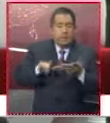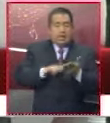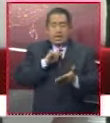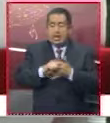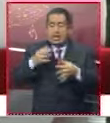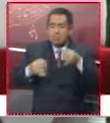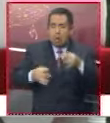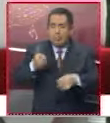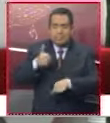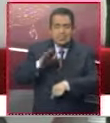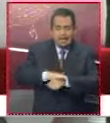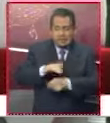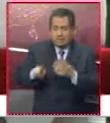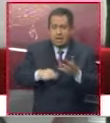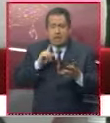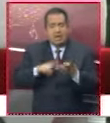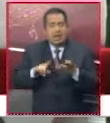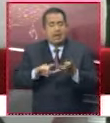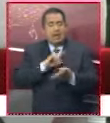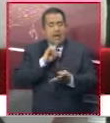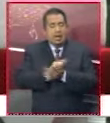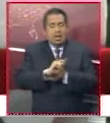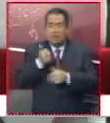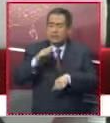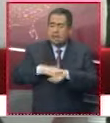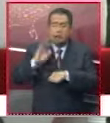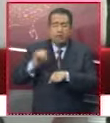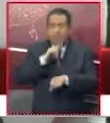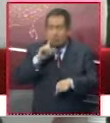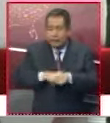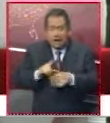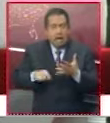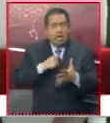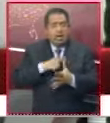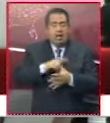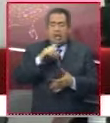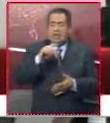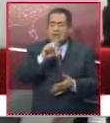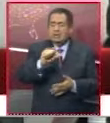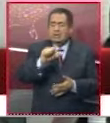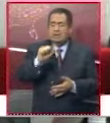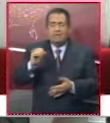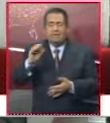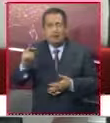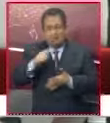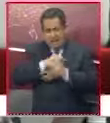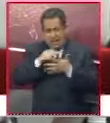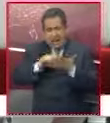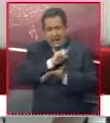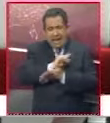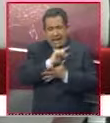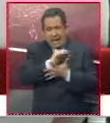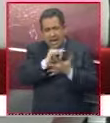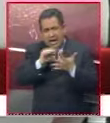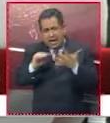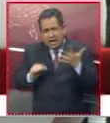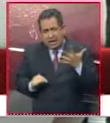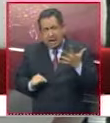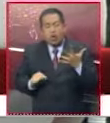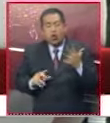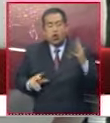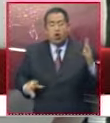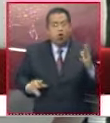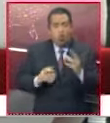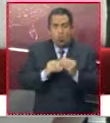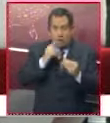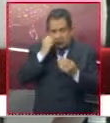Contencioso Administrativo, de la Administración Pública Federal, de la Función Pública, el Código Penal, hasta la Ley de Obras. Vamos